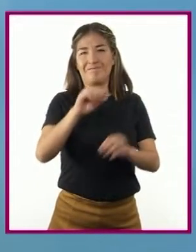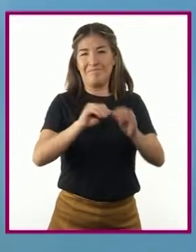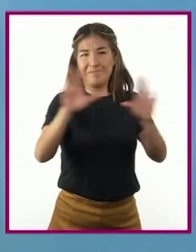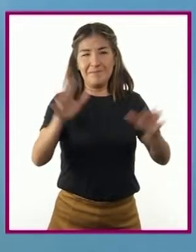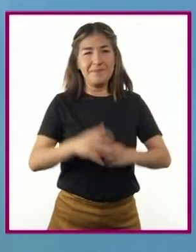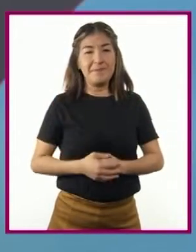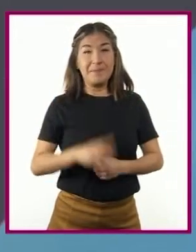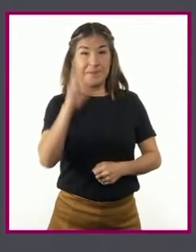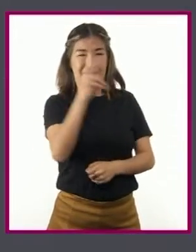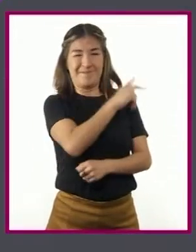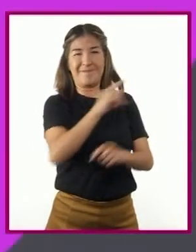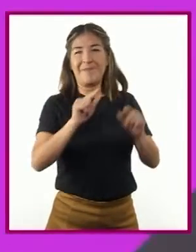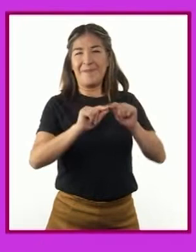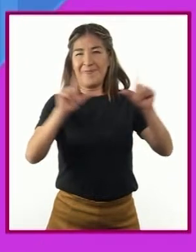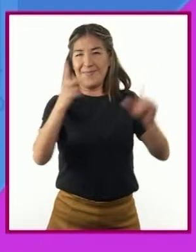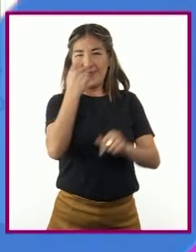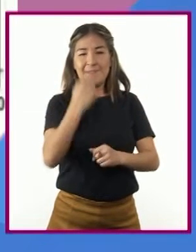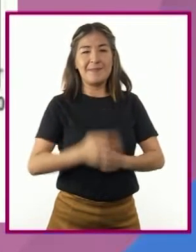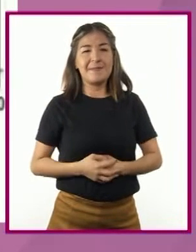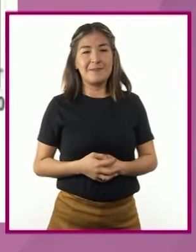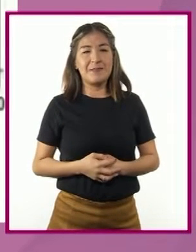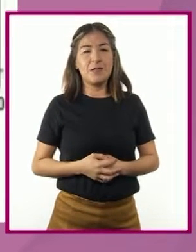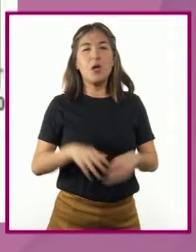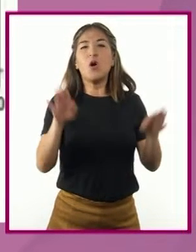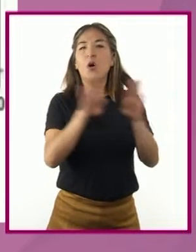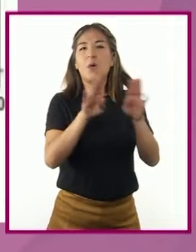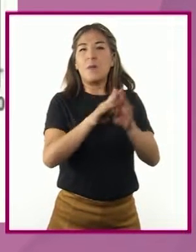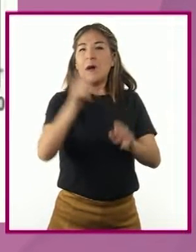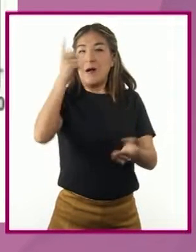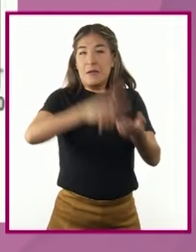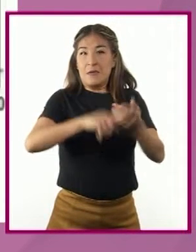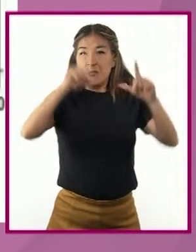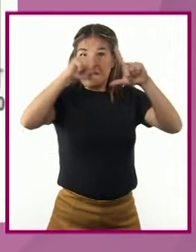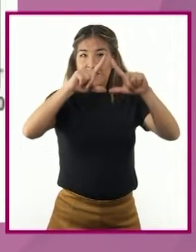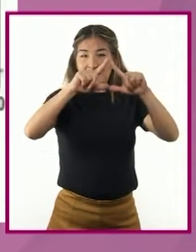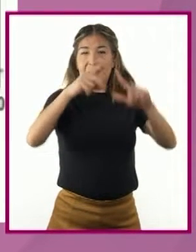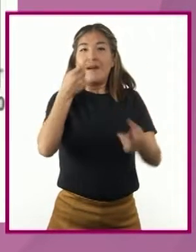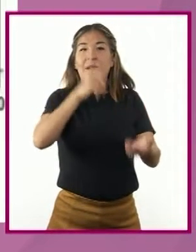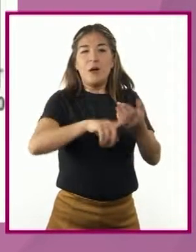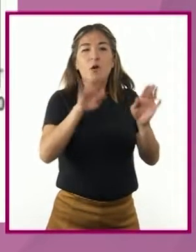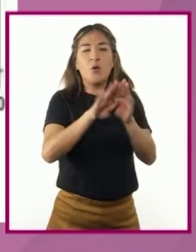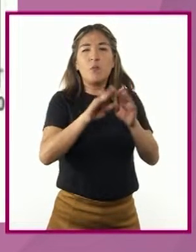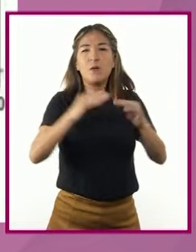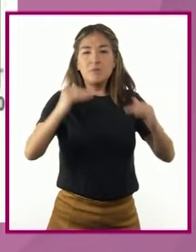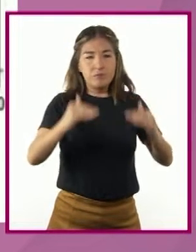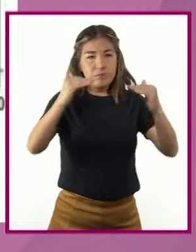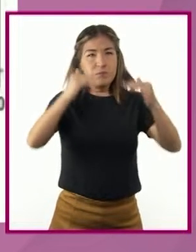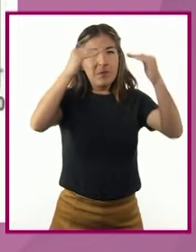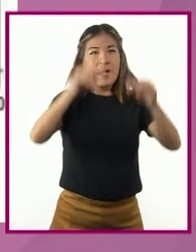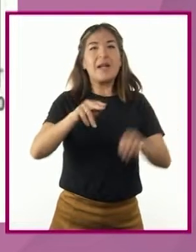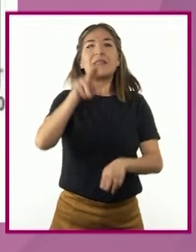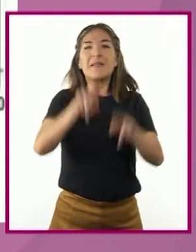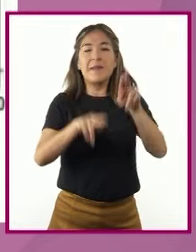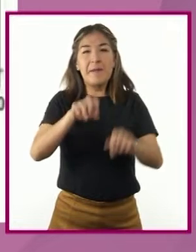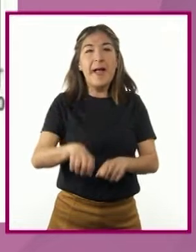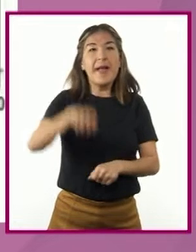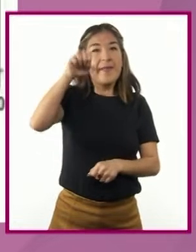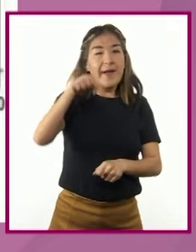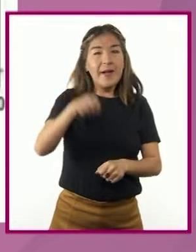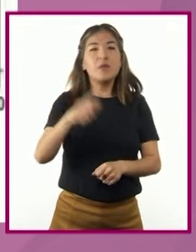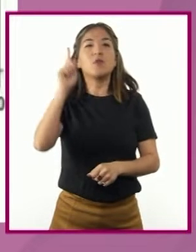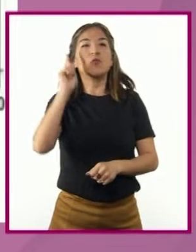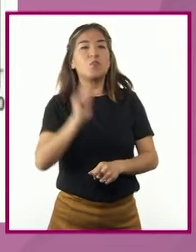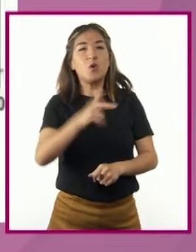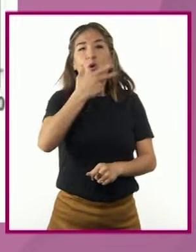En pantalla podemos observar la composición de la población a nivel mundial por edad y género. De esta